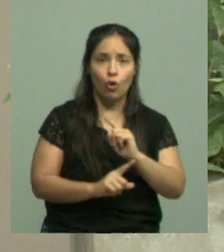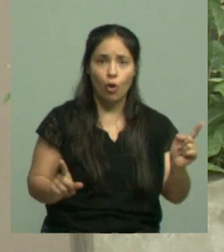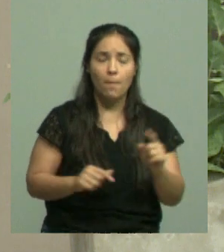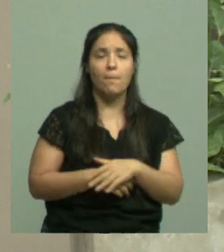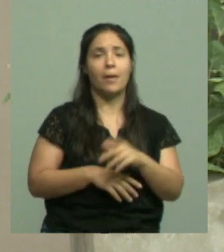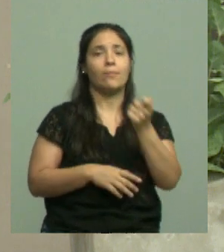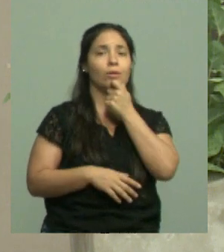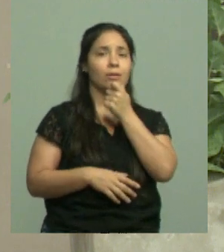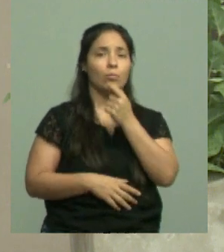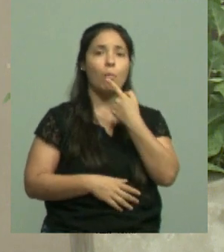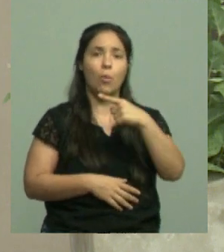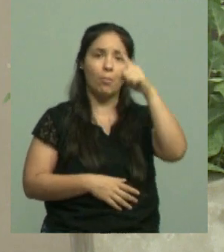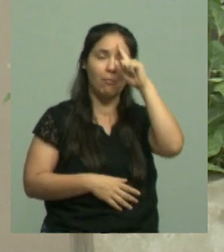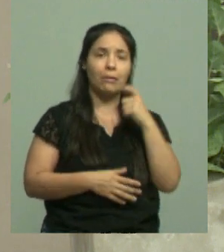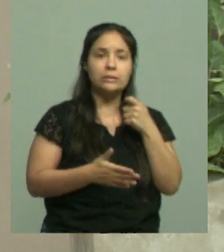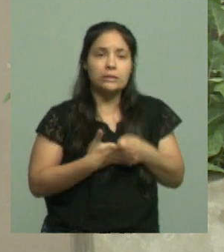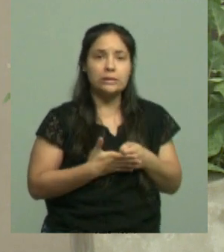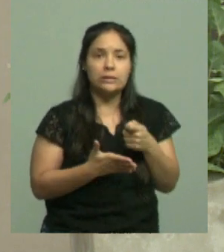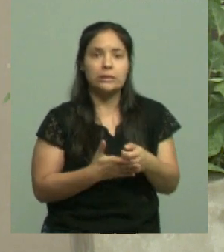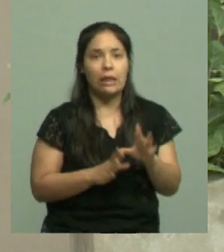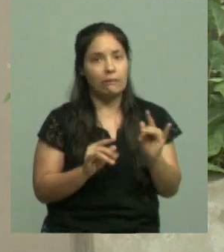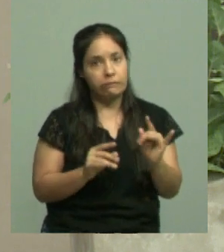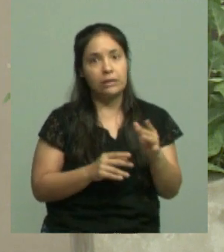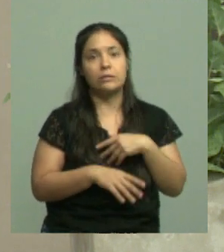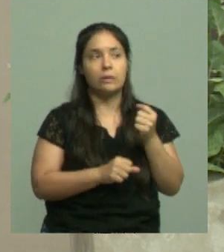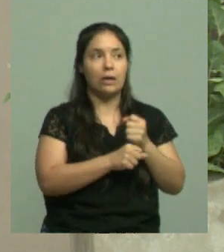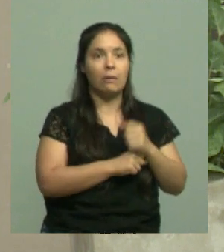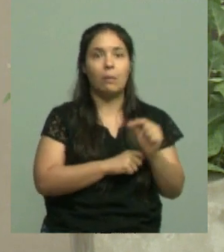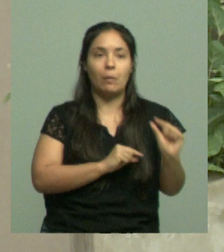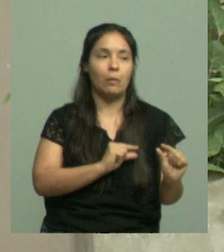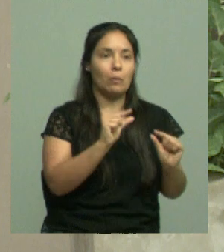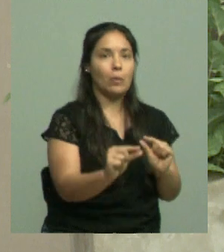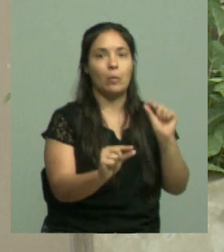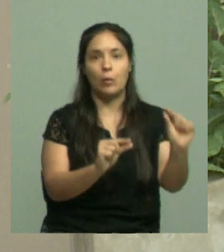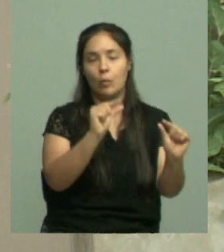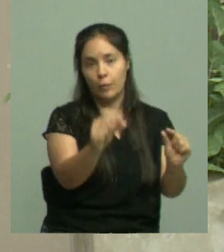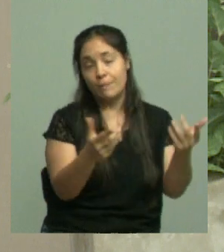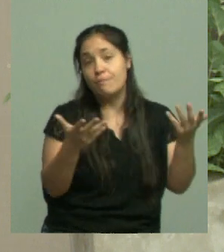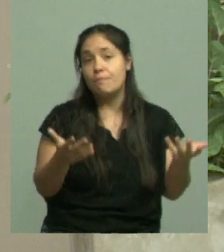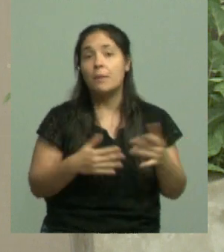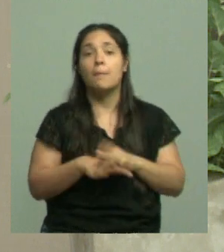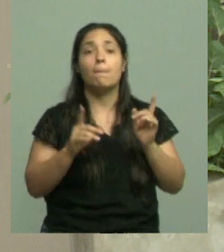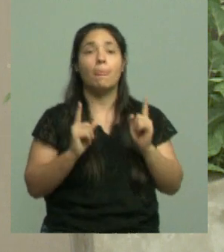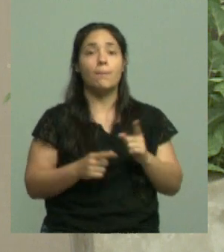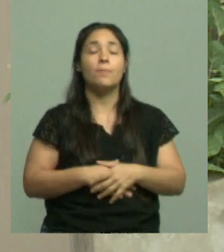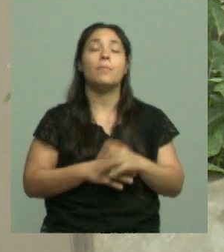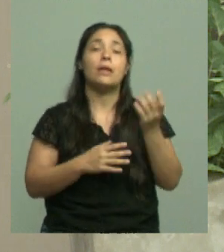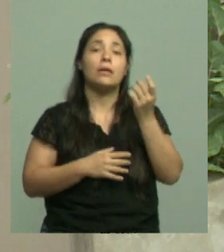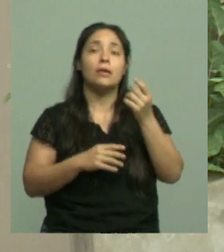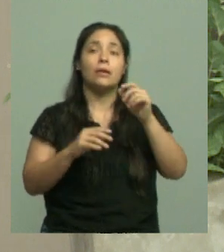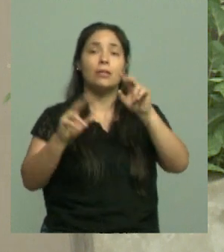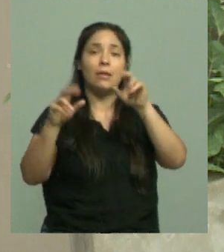llegar a fin de mes porque está tal vez changueando, ni hablar de eso. Pero hay una realidad, vos decías, bueno, la inflación es una buena